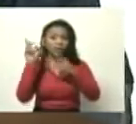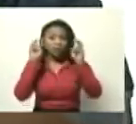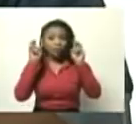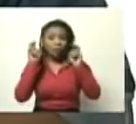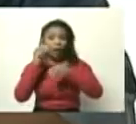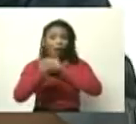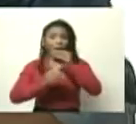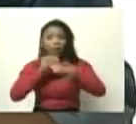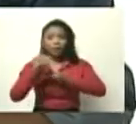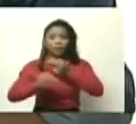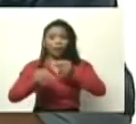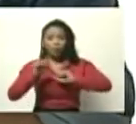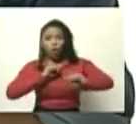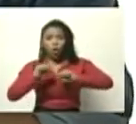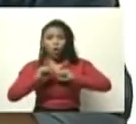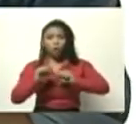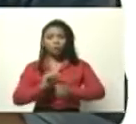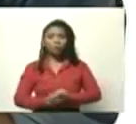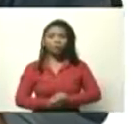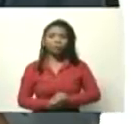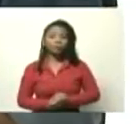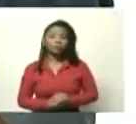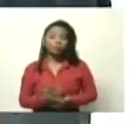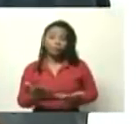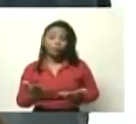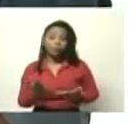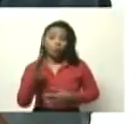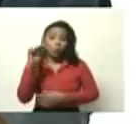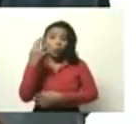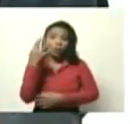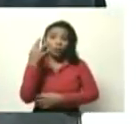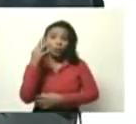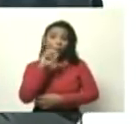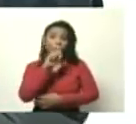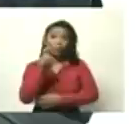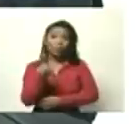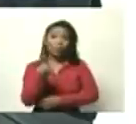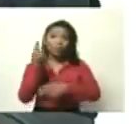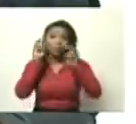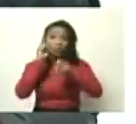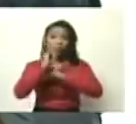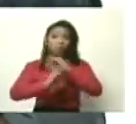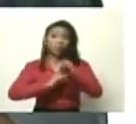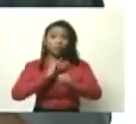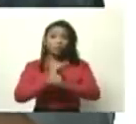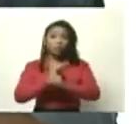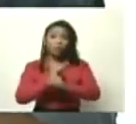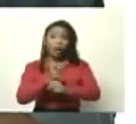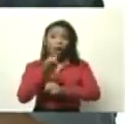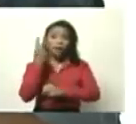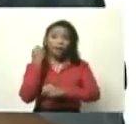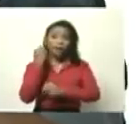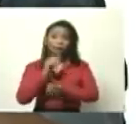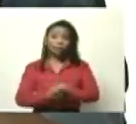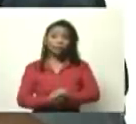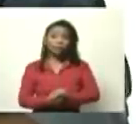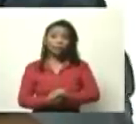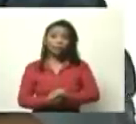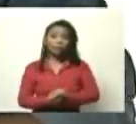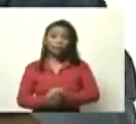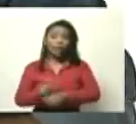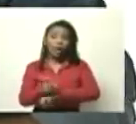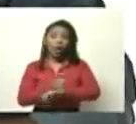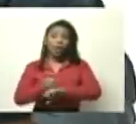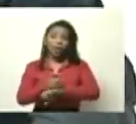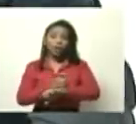tomar acciones. Y una cuarta pregunta, me disculpan, en materia internacional, ayer el